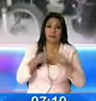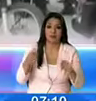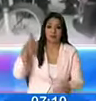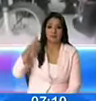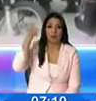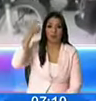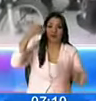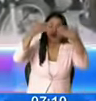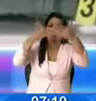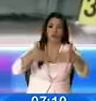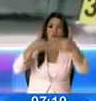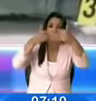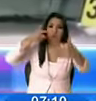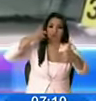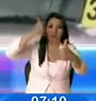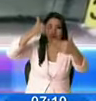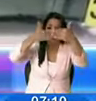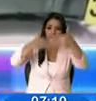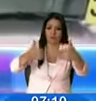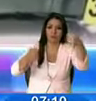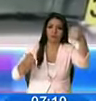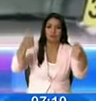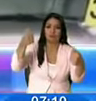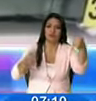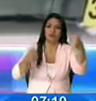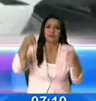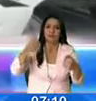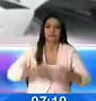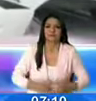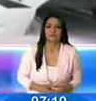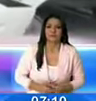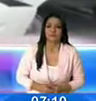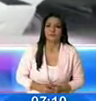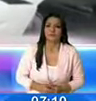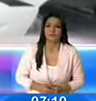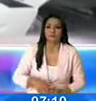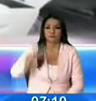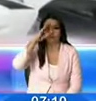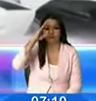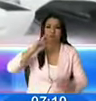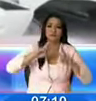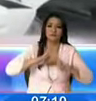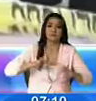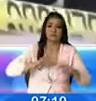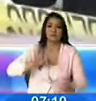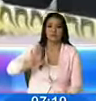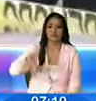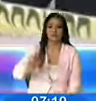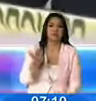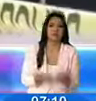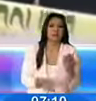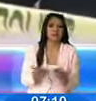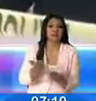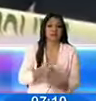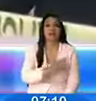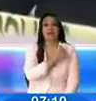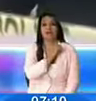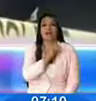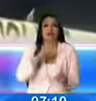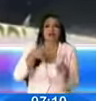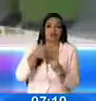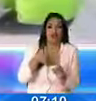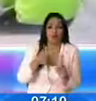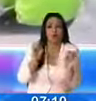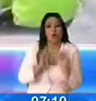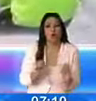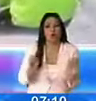del vehículo, impactando por el parabrisas del lado izquierdo. La policía investigará este hecho, que al parecer se trataría de un asalto, pero no descarta